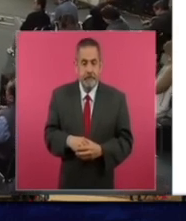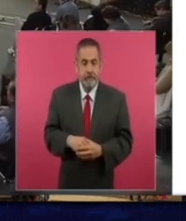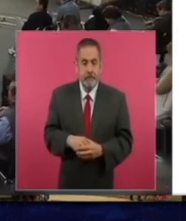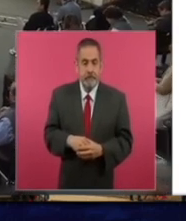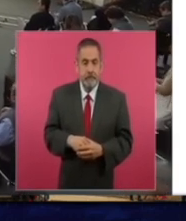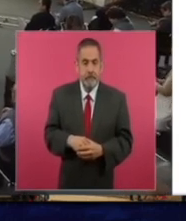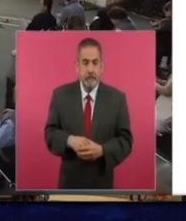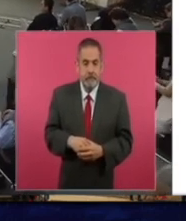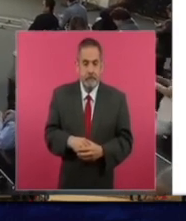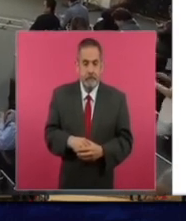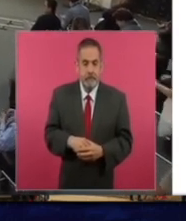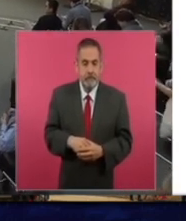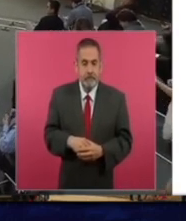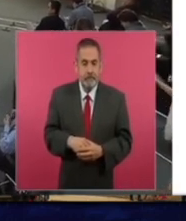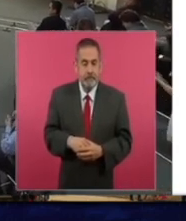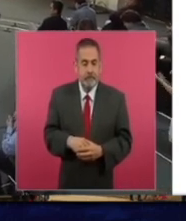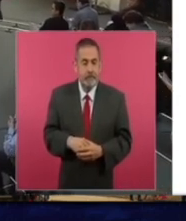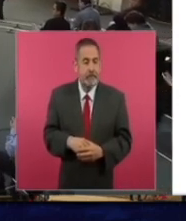Es